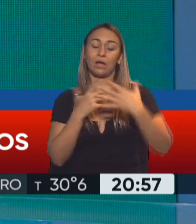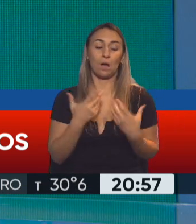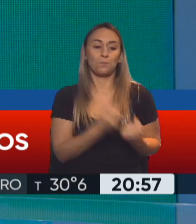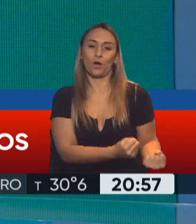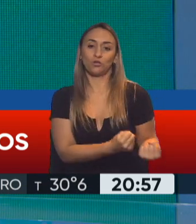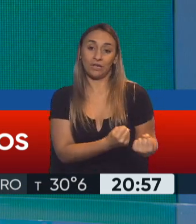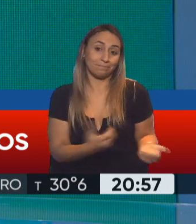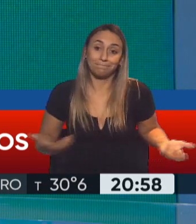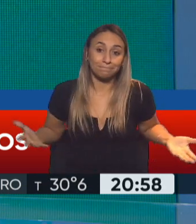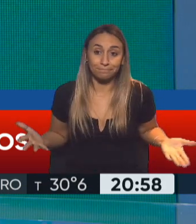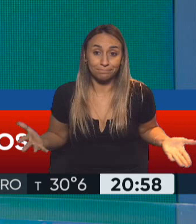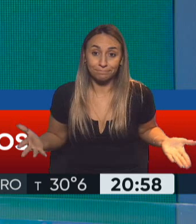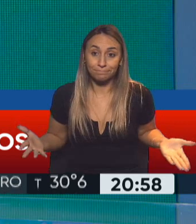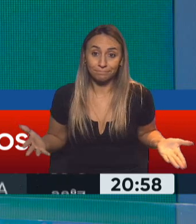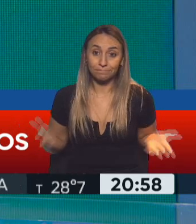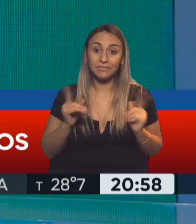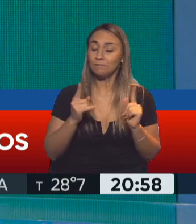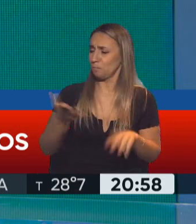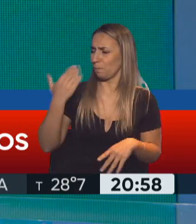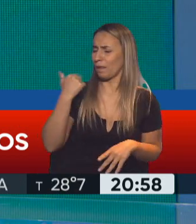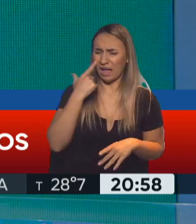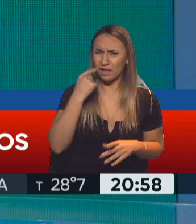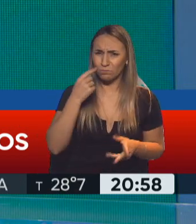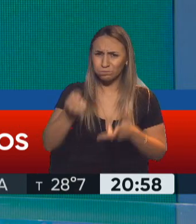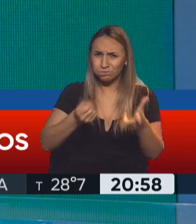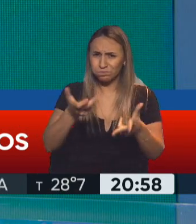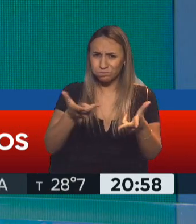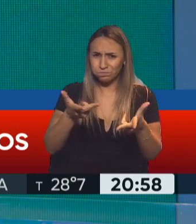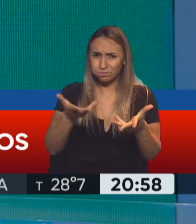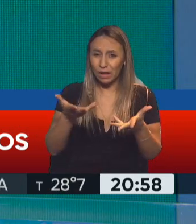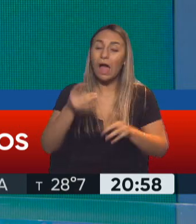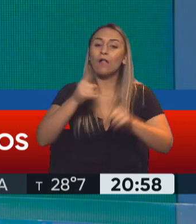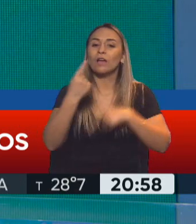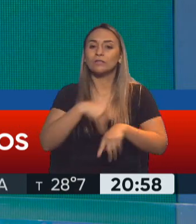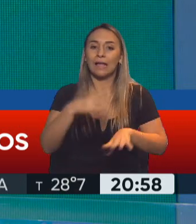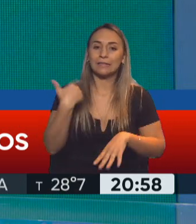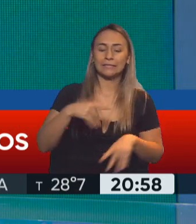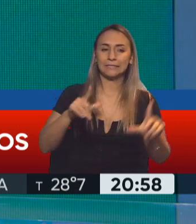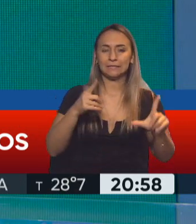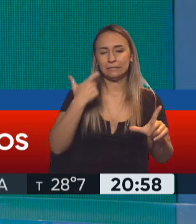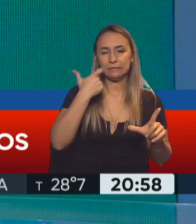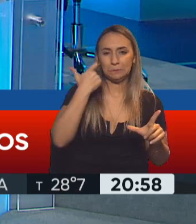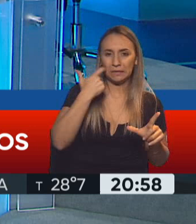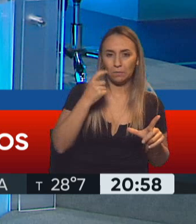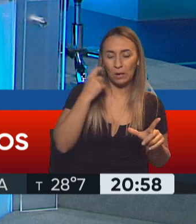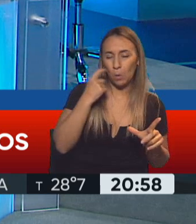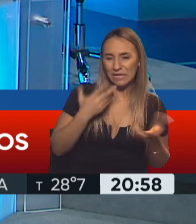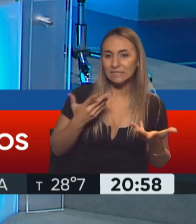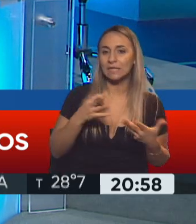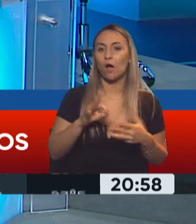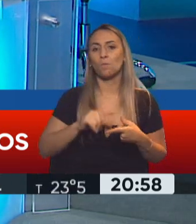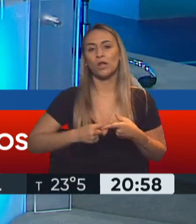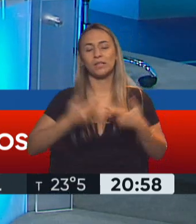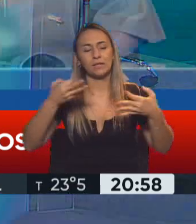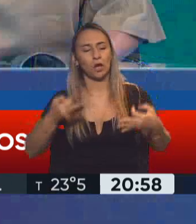no no es de lo que hablamos el otro día antes de algunas cosas eran vergonzantes eran políticamente incorrectas ahora no me parece que vale